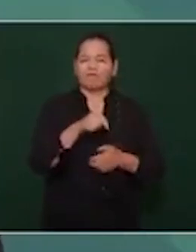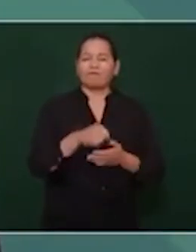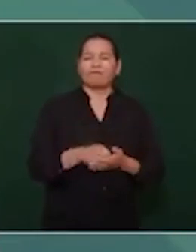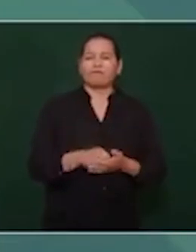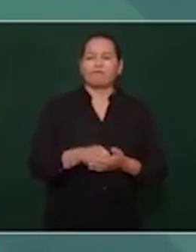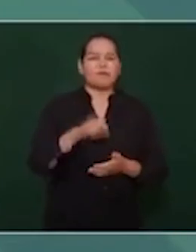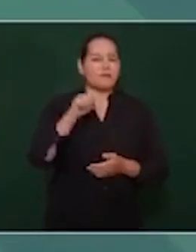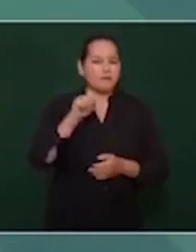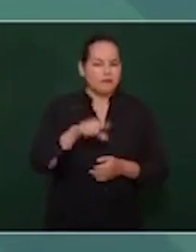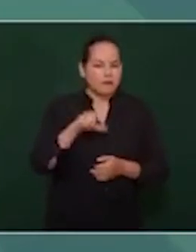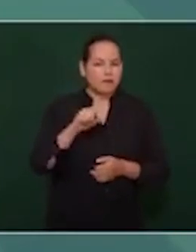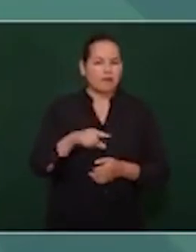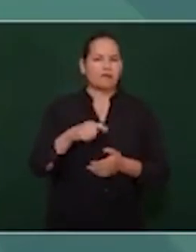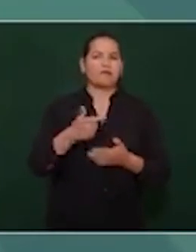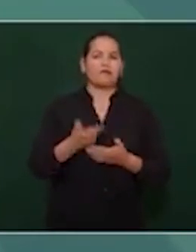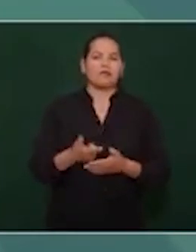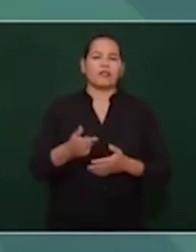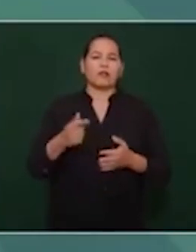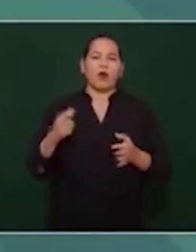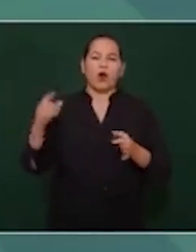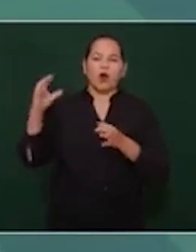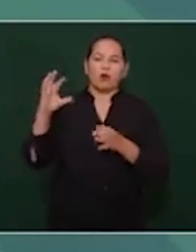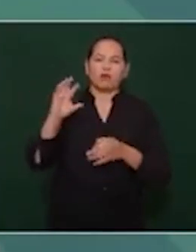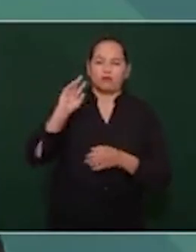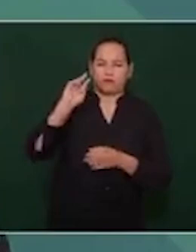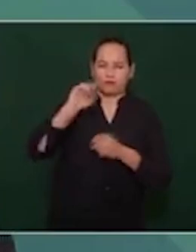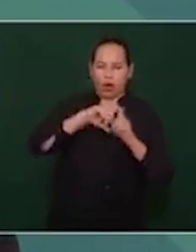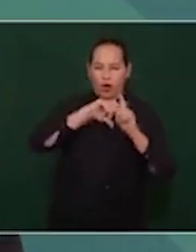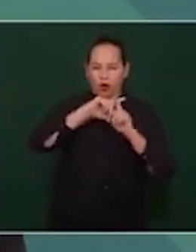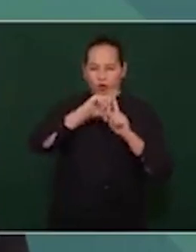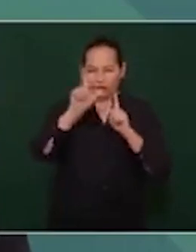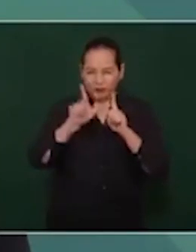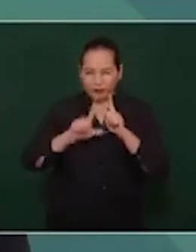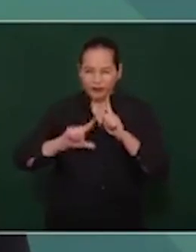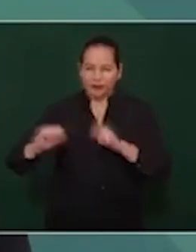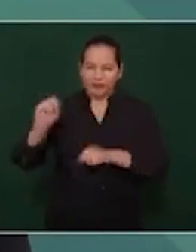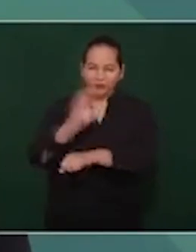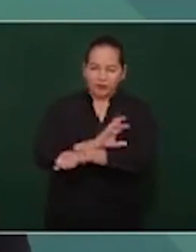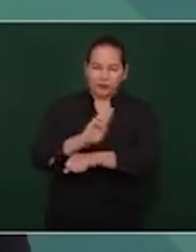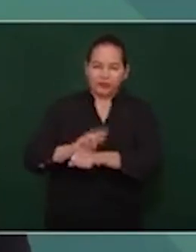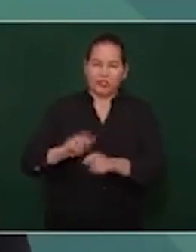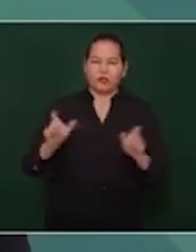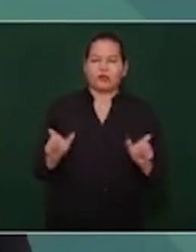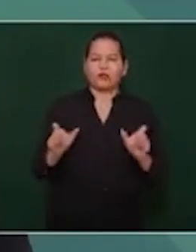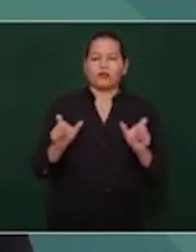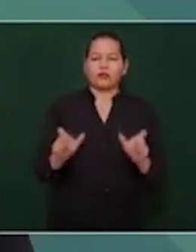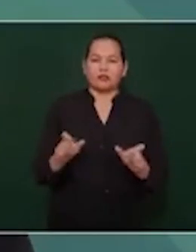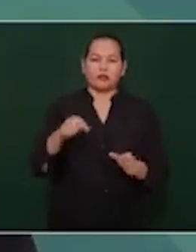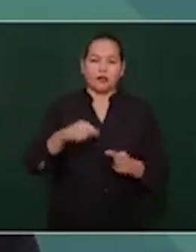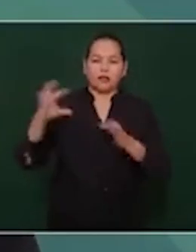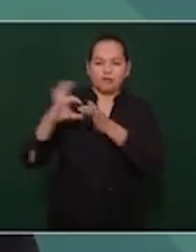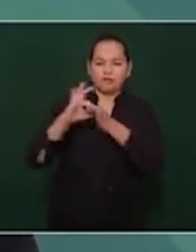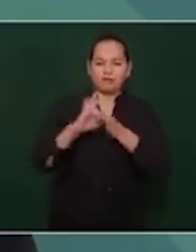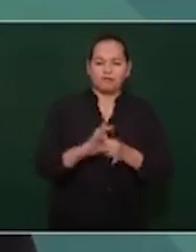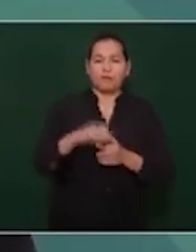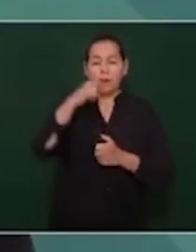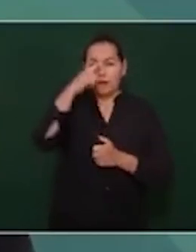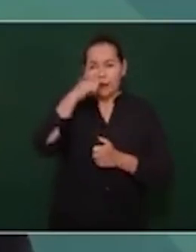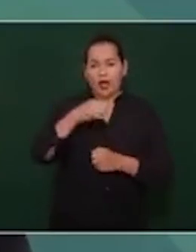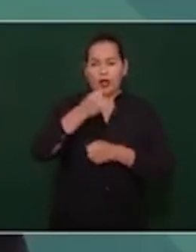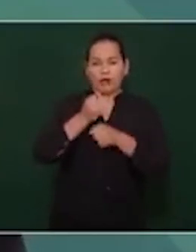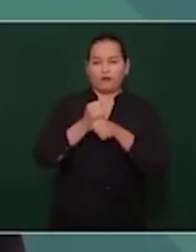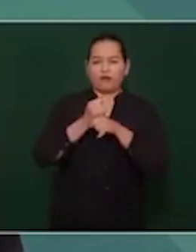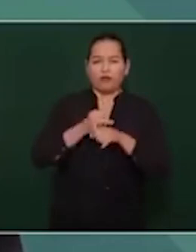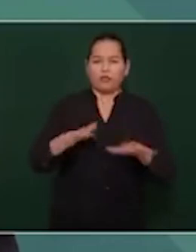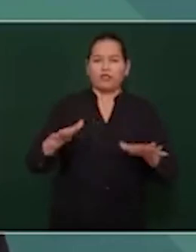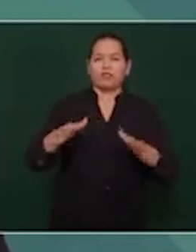también vinculados mucho a la Coordinación Nacional de Protección Civil para que proporcione la información y podamos actuar